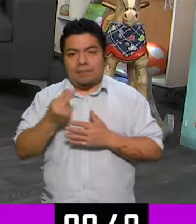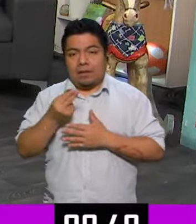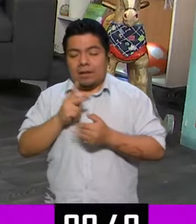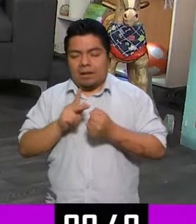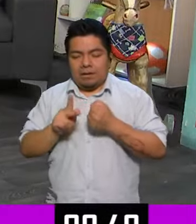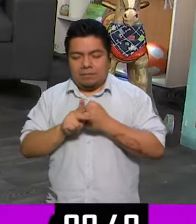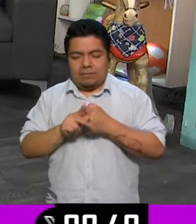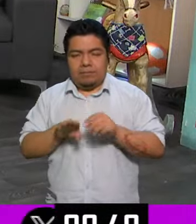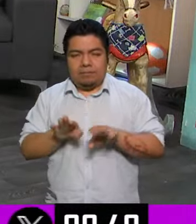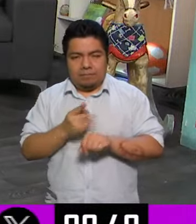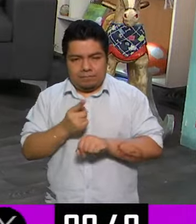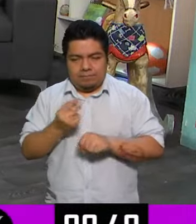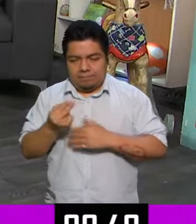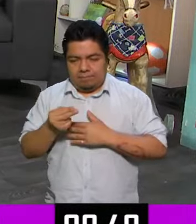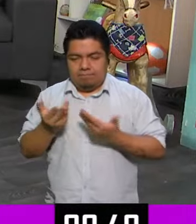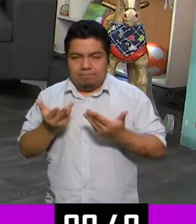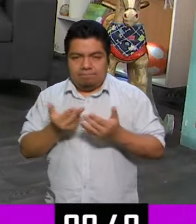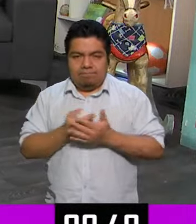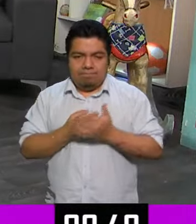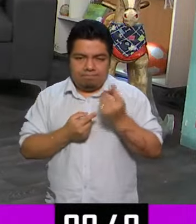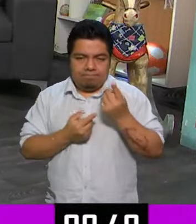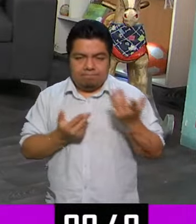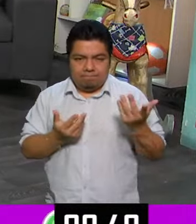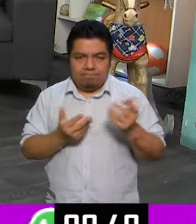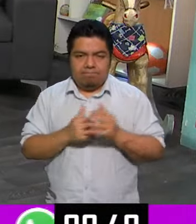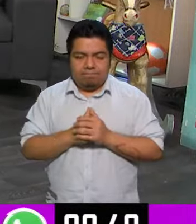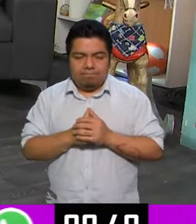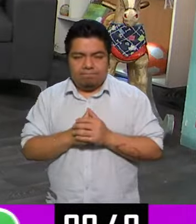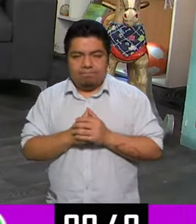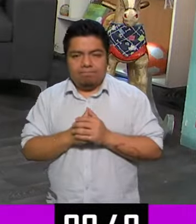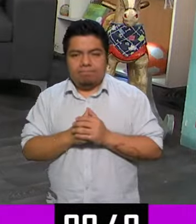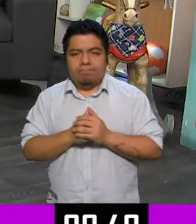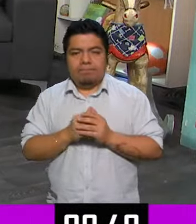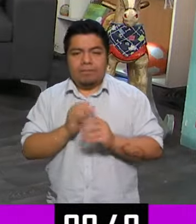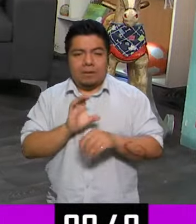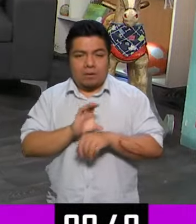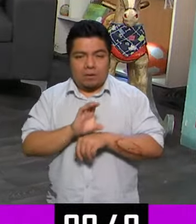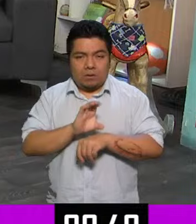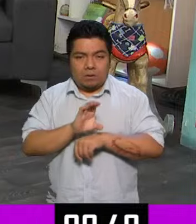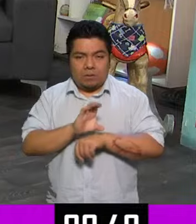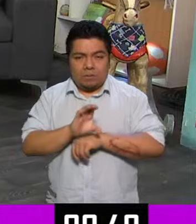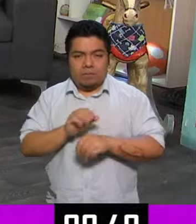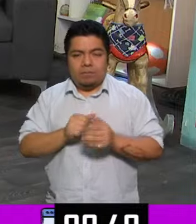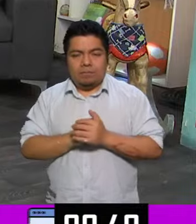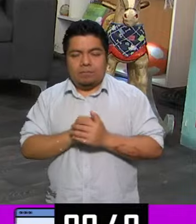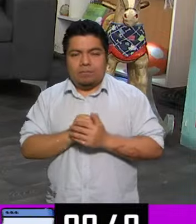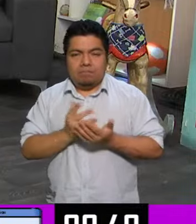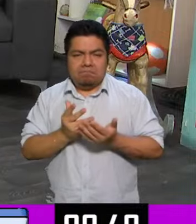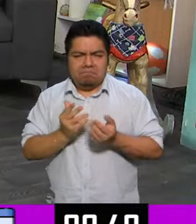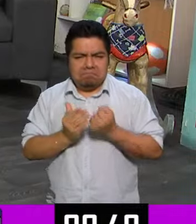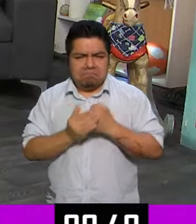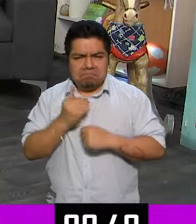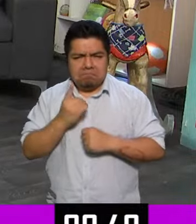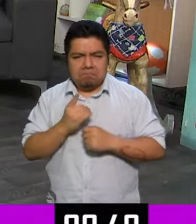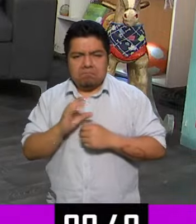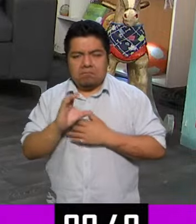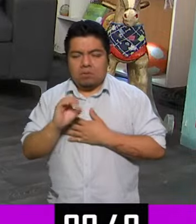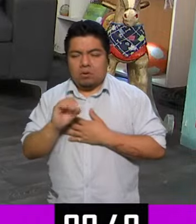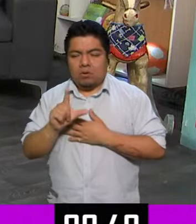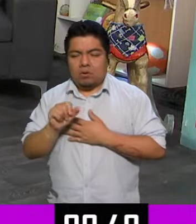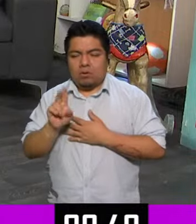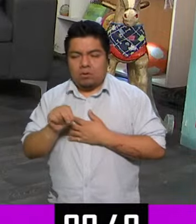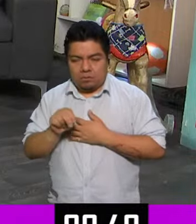Se llaman cómo? Bueno, uno muy claro es Colombia, ¿no? Ajá. Por Cristóbal